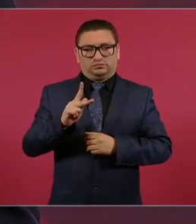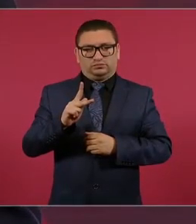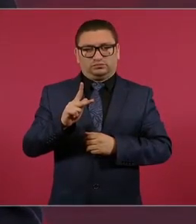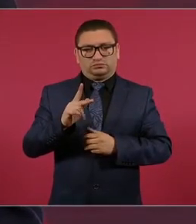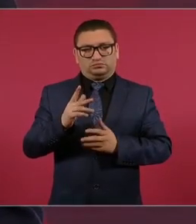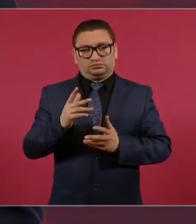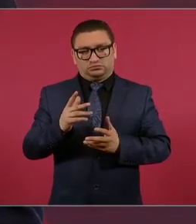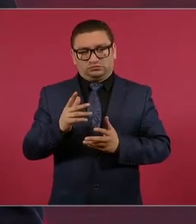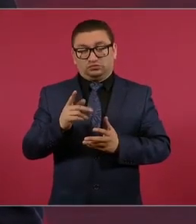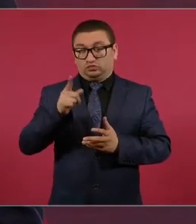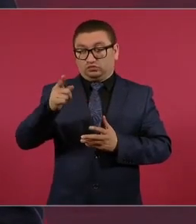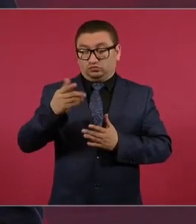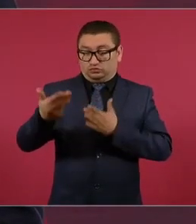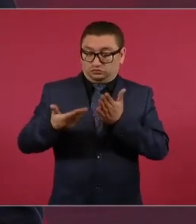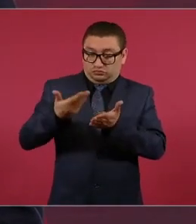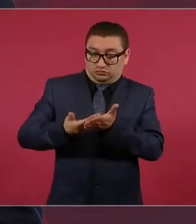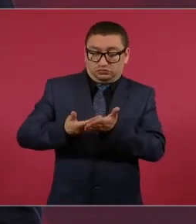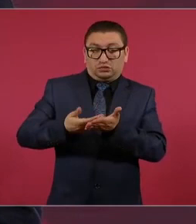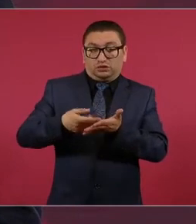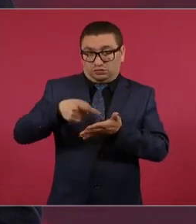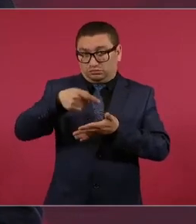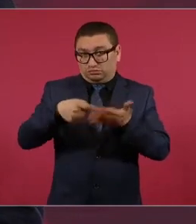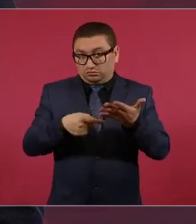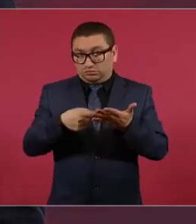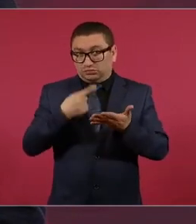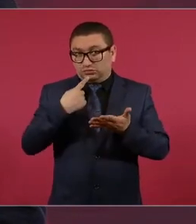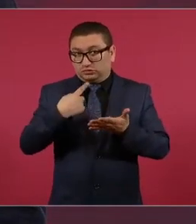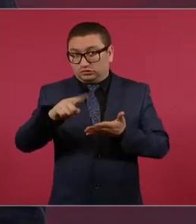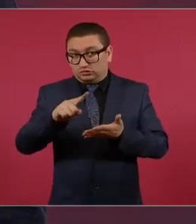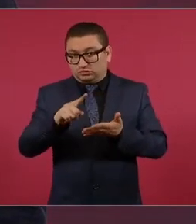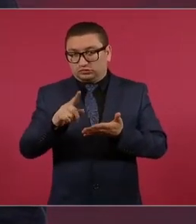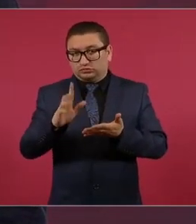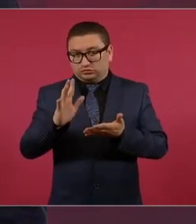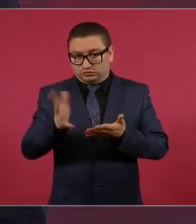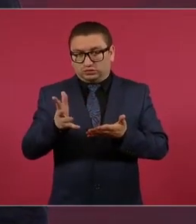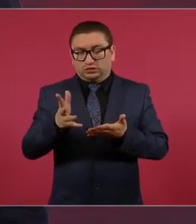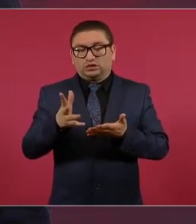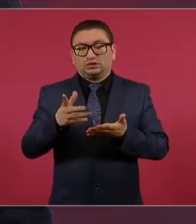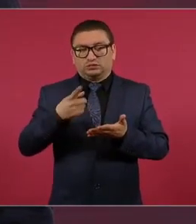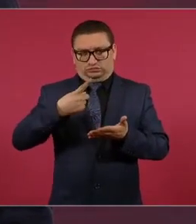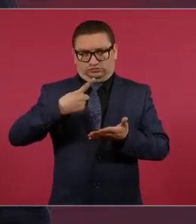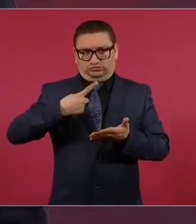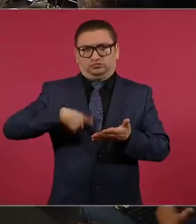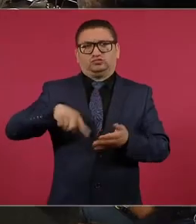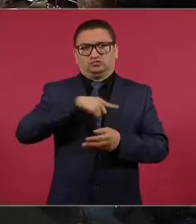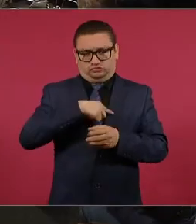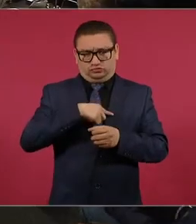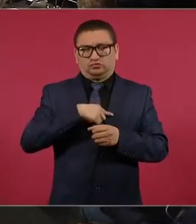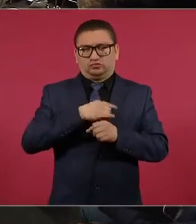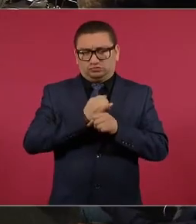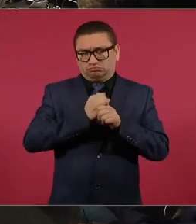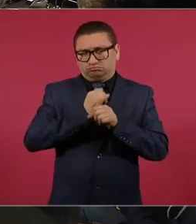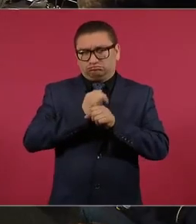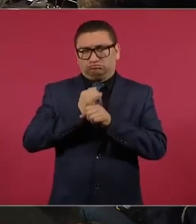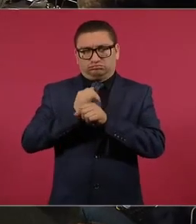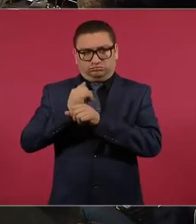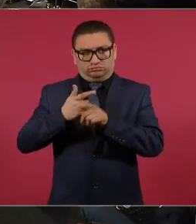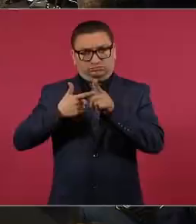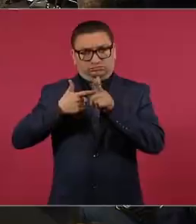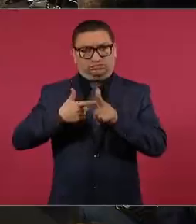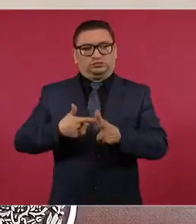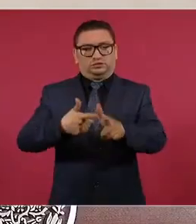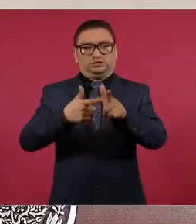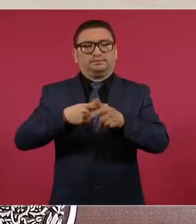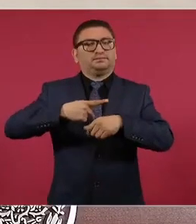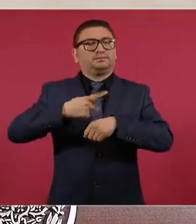ya presentaste tu denuncia y nosotros vamos a a indagar